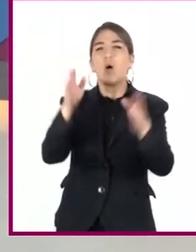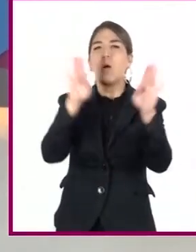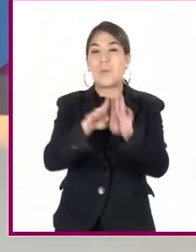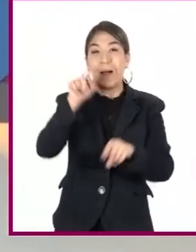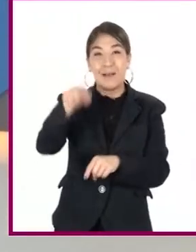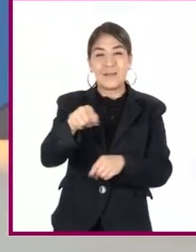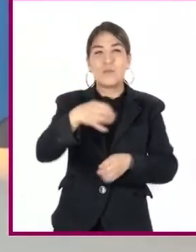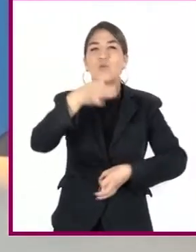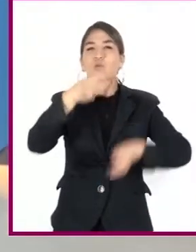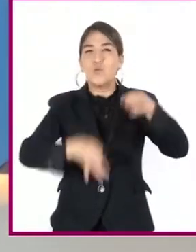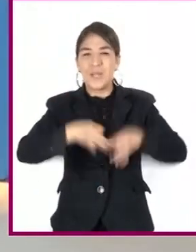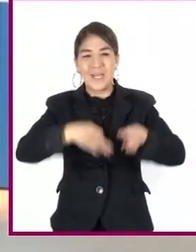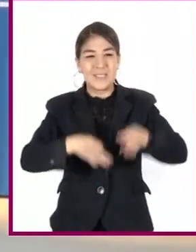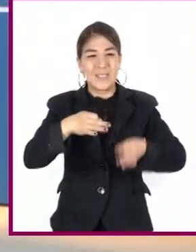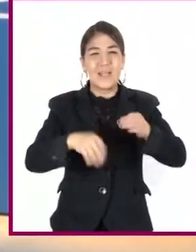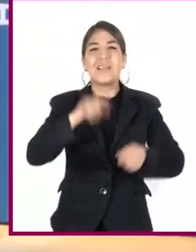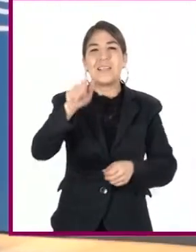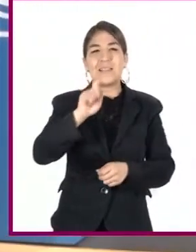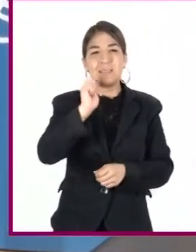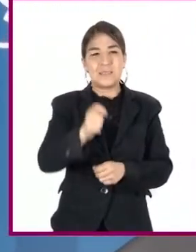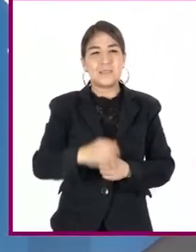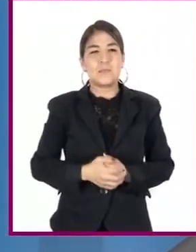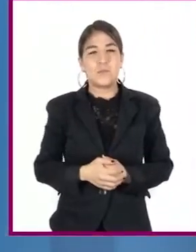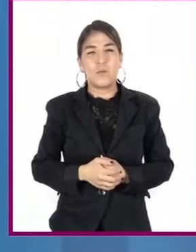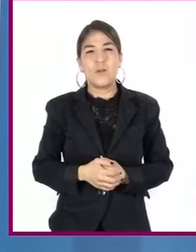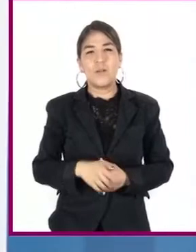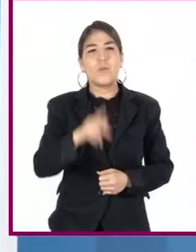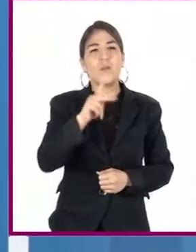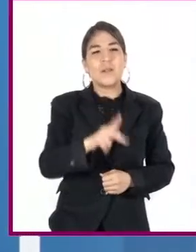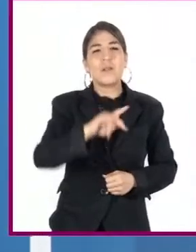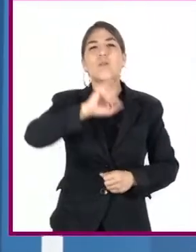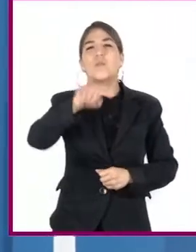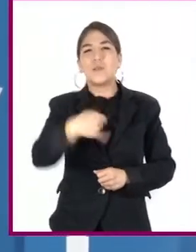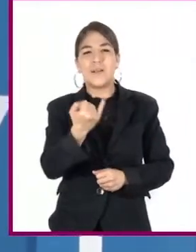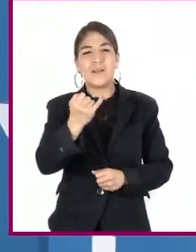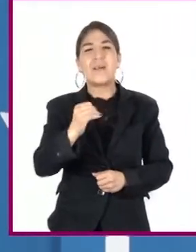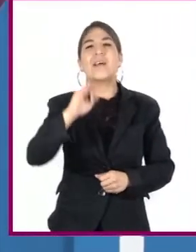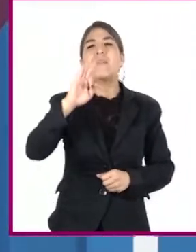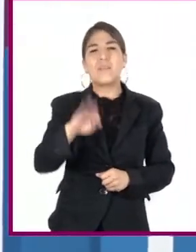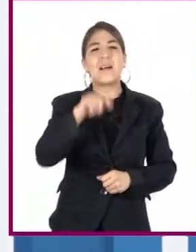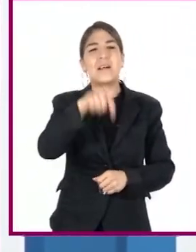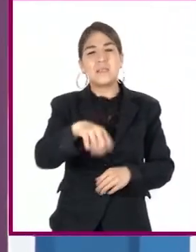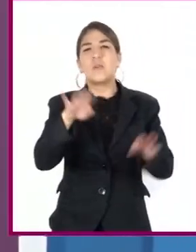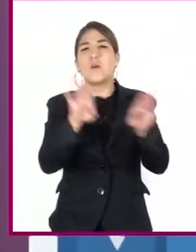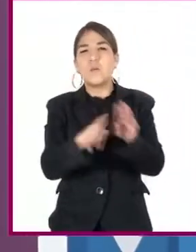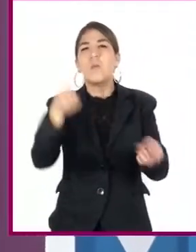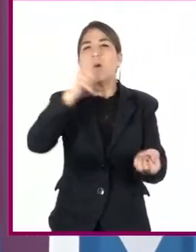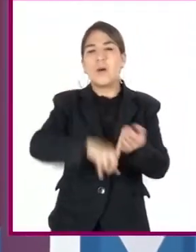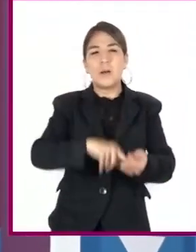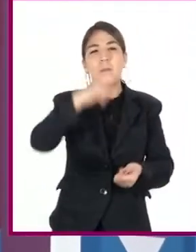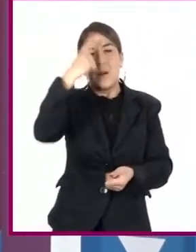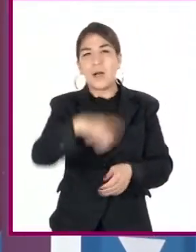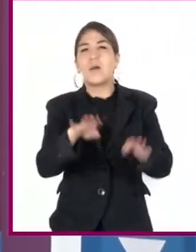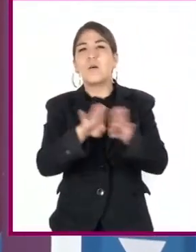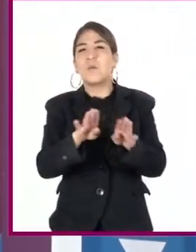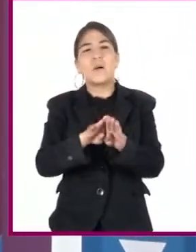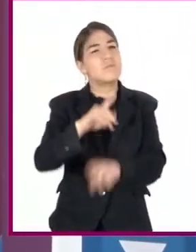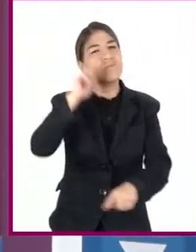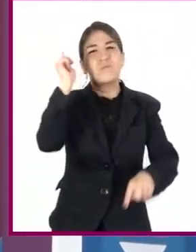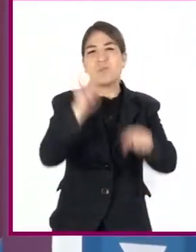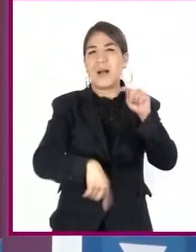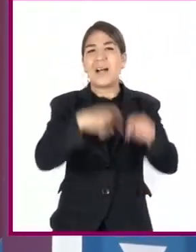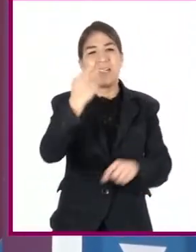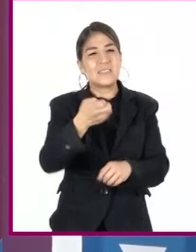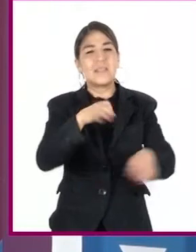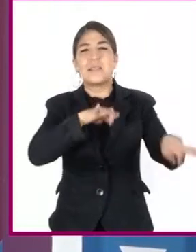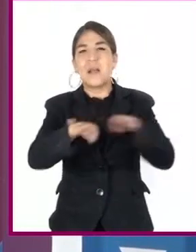Poder Judicial de la Federación puede revisar la situación y promover, si lo considera, que se suspendan sus